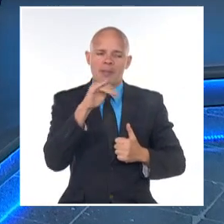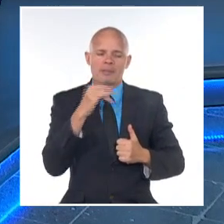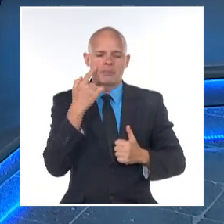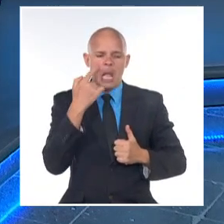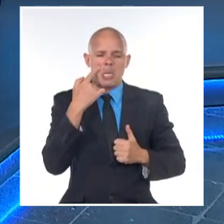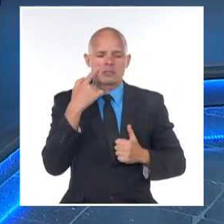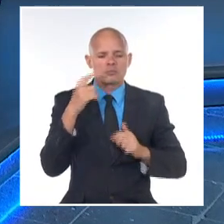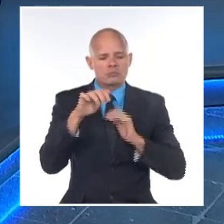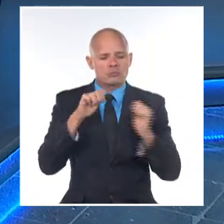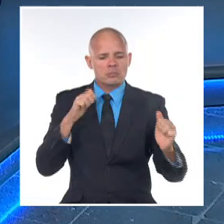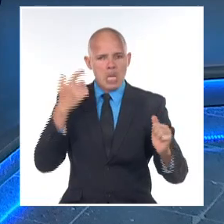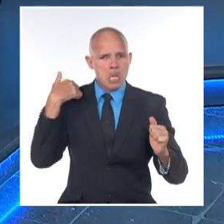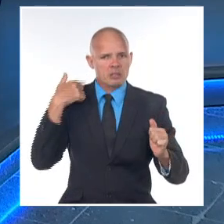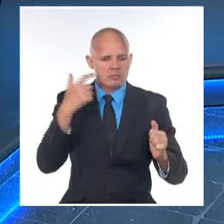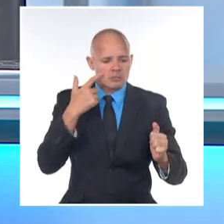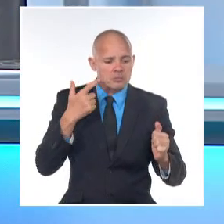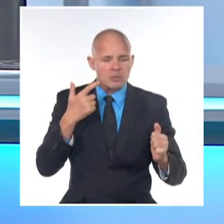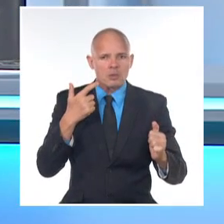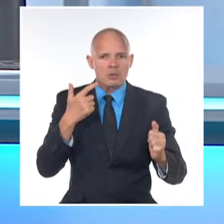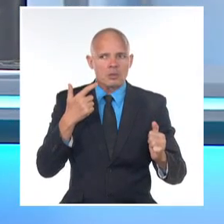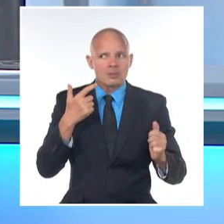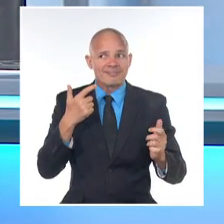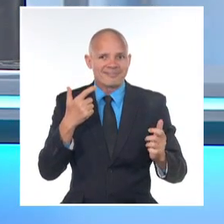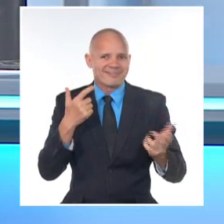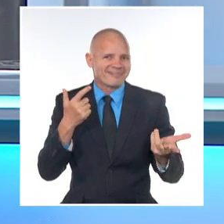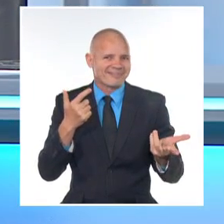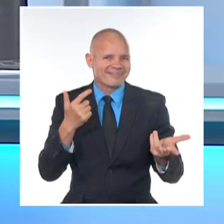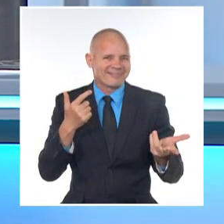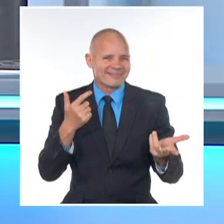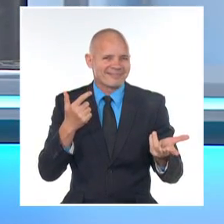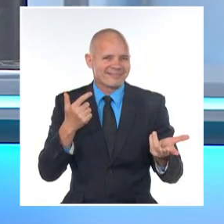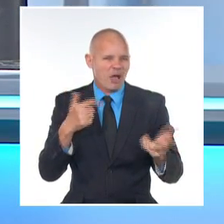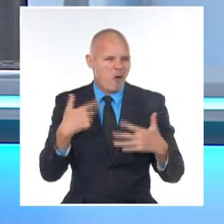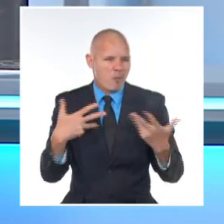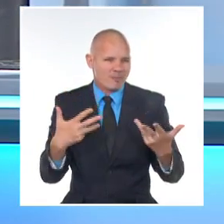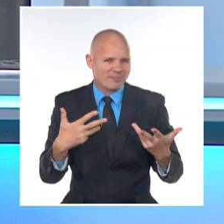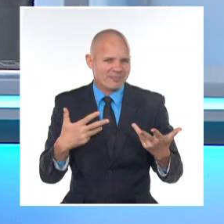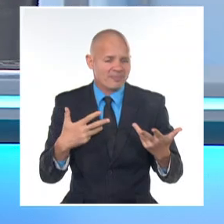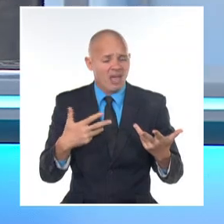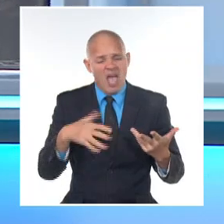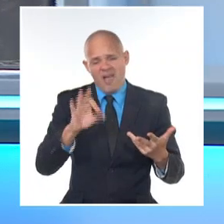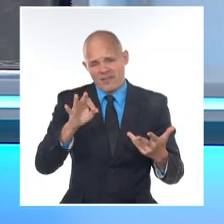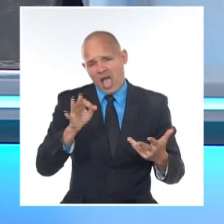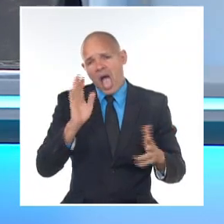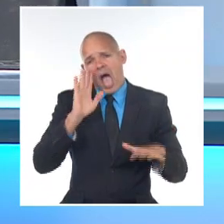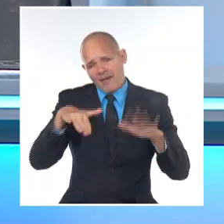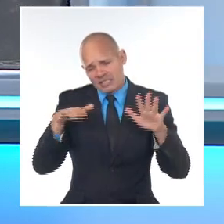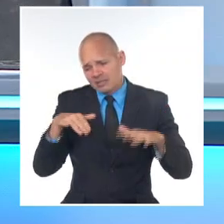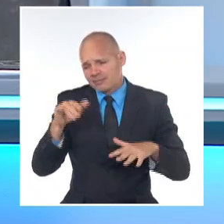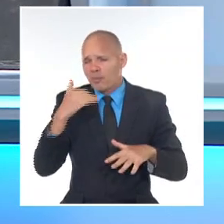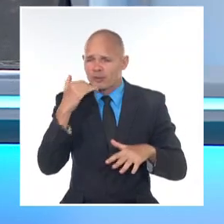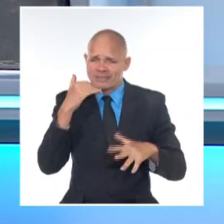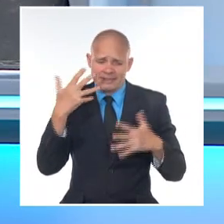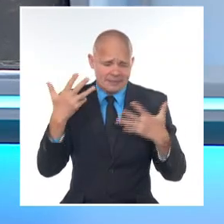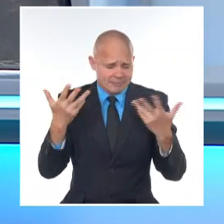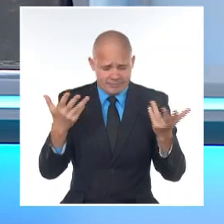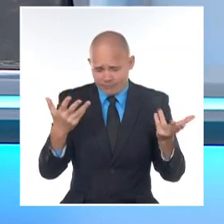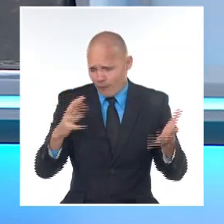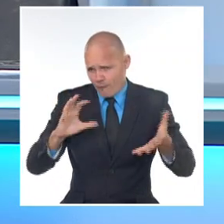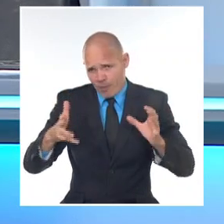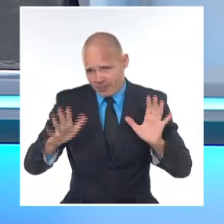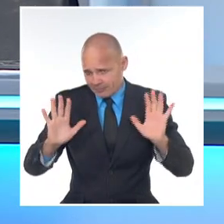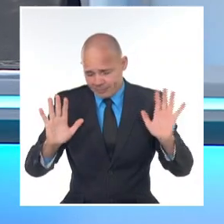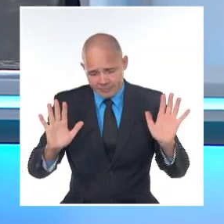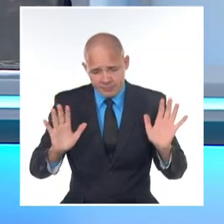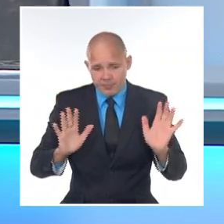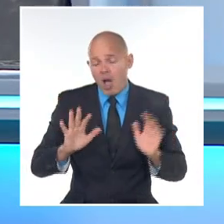puede ocurrir. Y es verdad también que a veces la persona no reacciona de la mejor forma ante ese error o